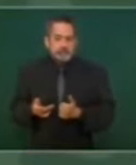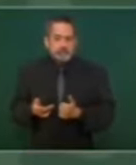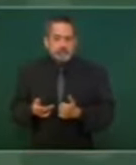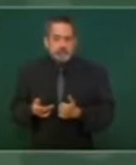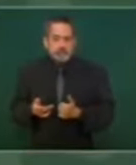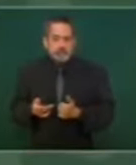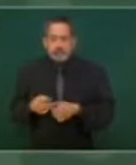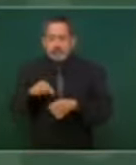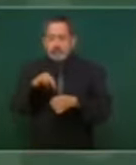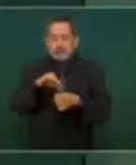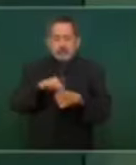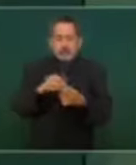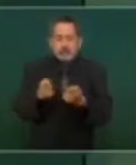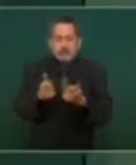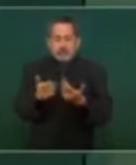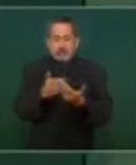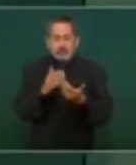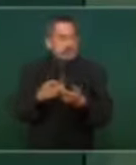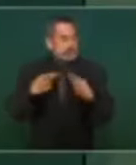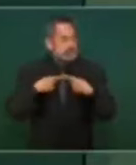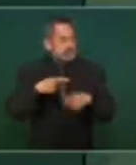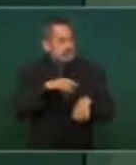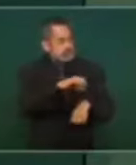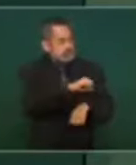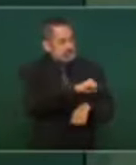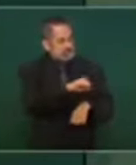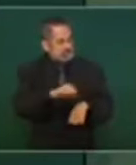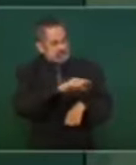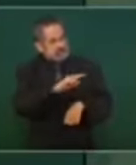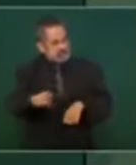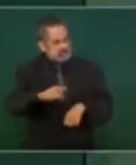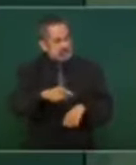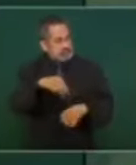con los votos que llevan acarreados,